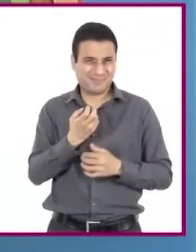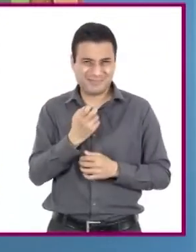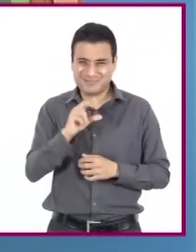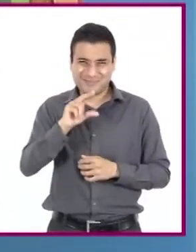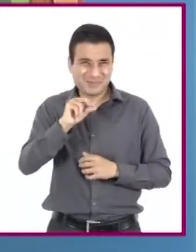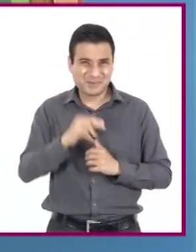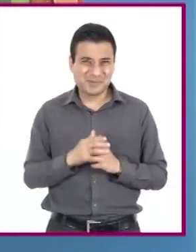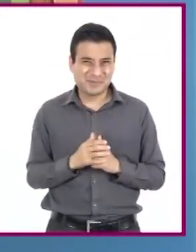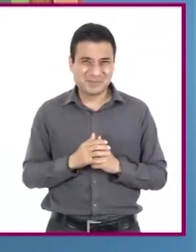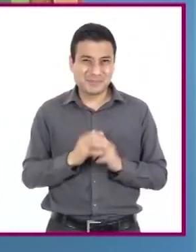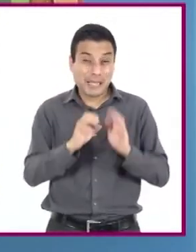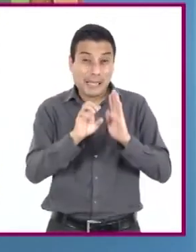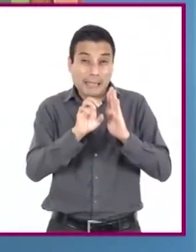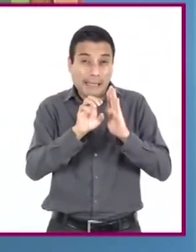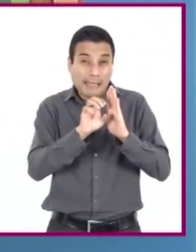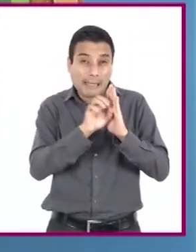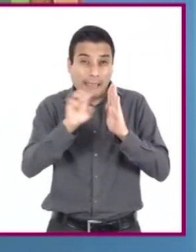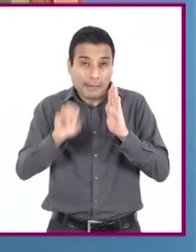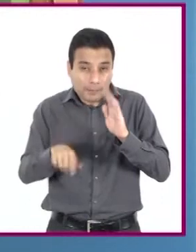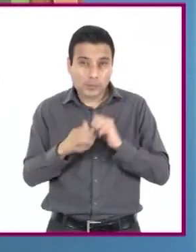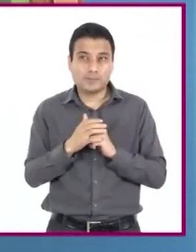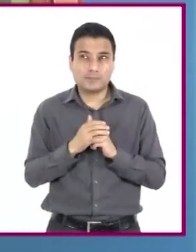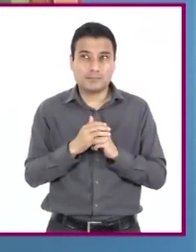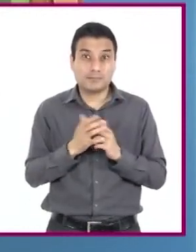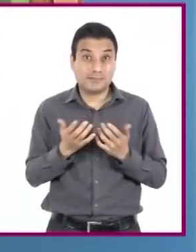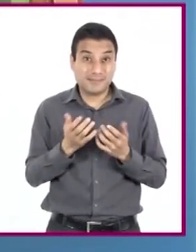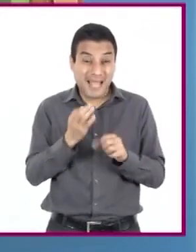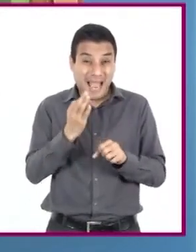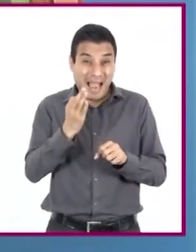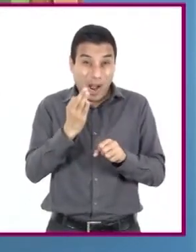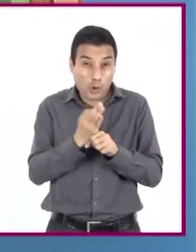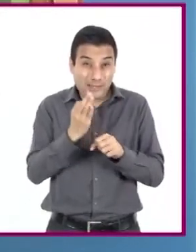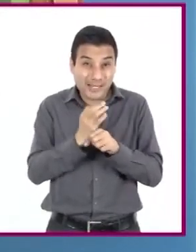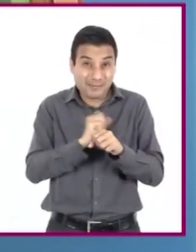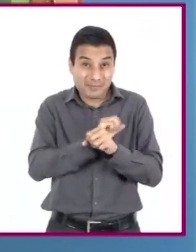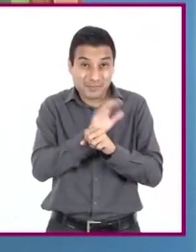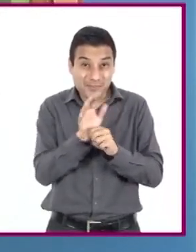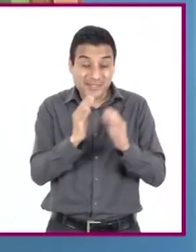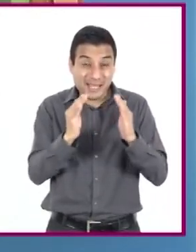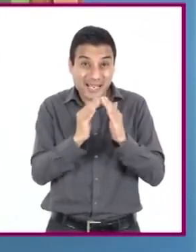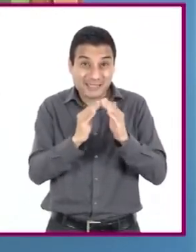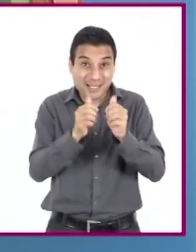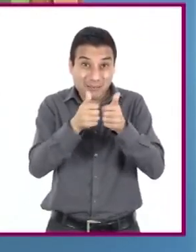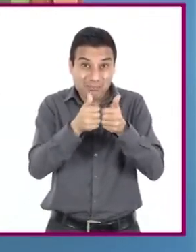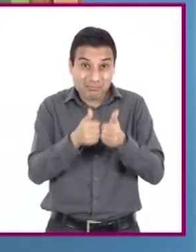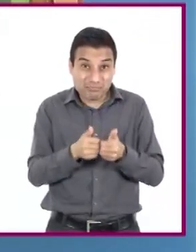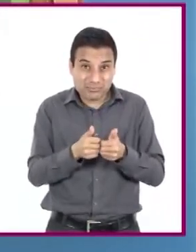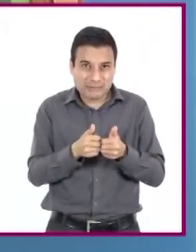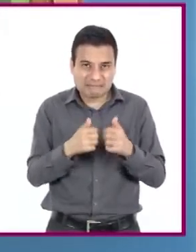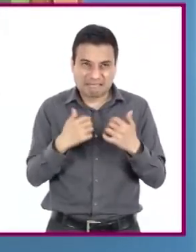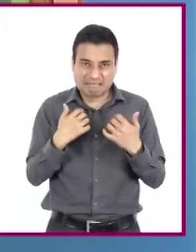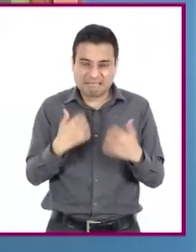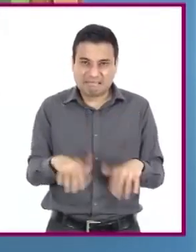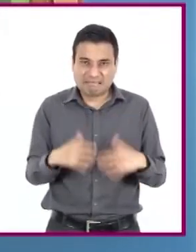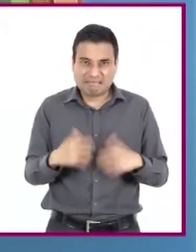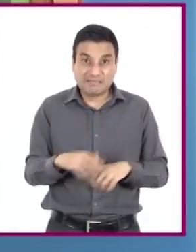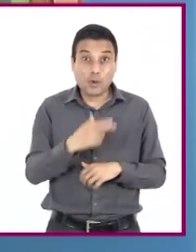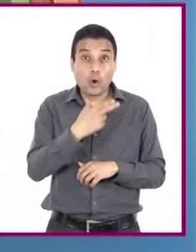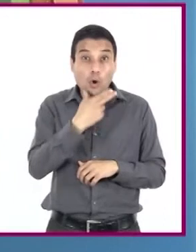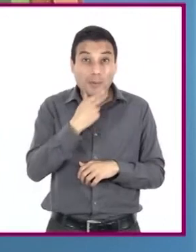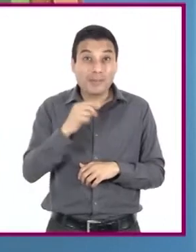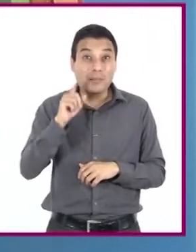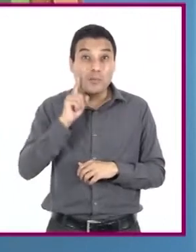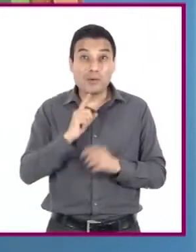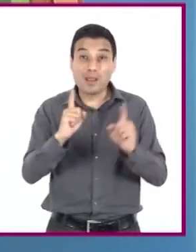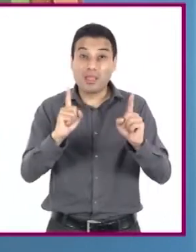sin pandemia, ahora imaginemos estos meses de aislamiento, en donde en casa están